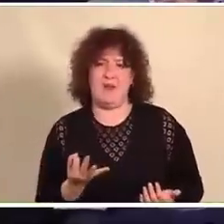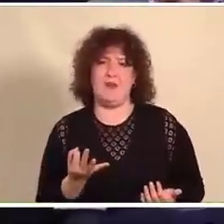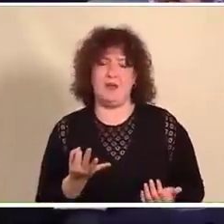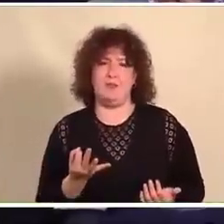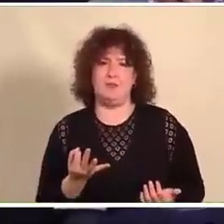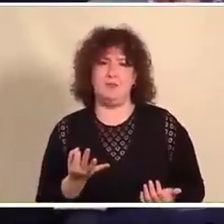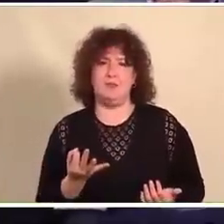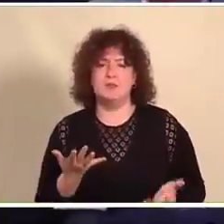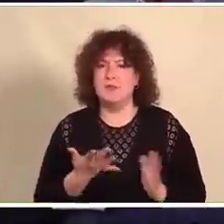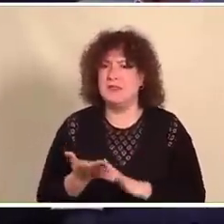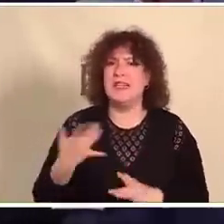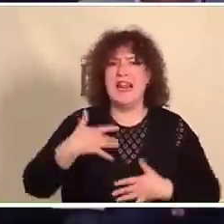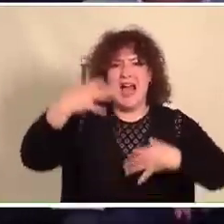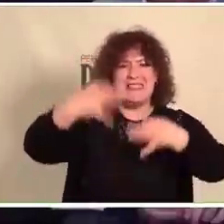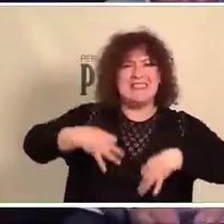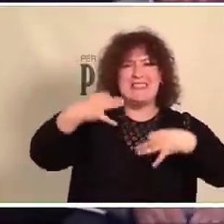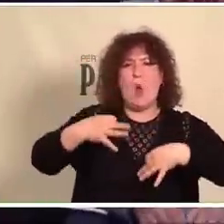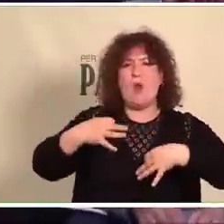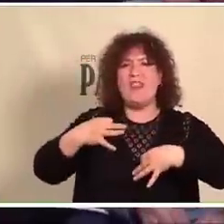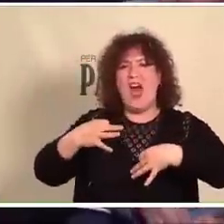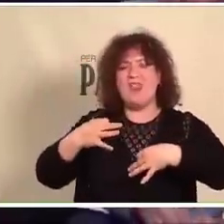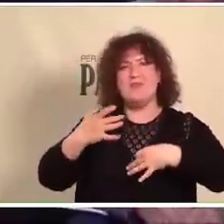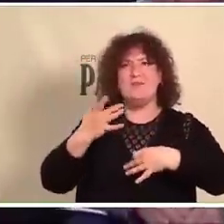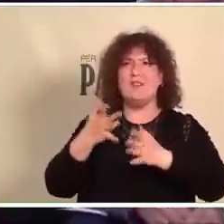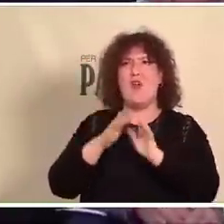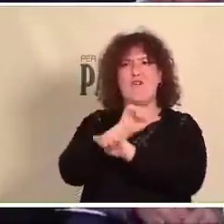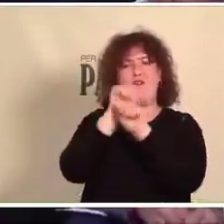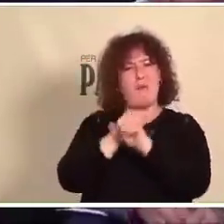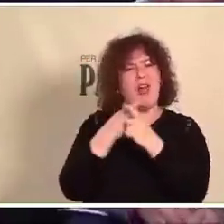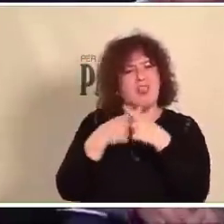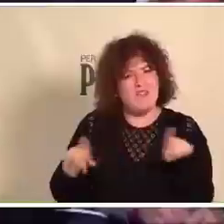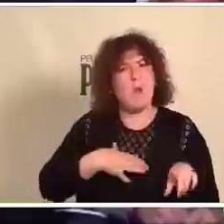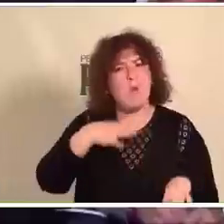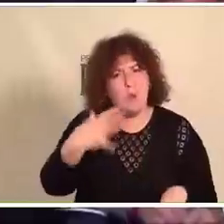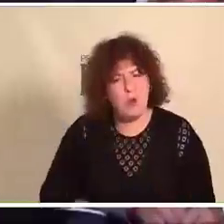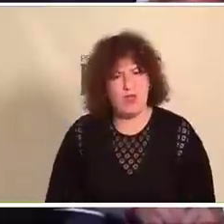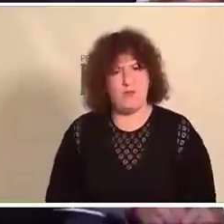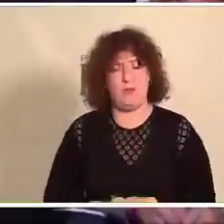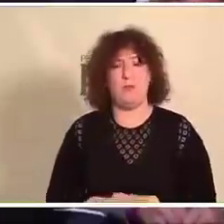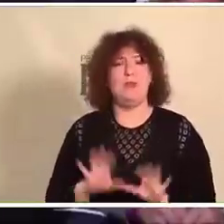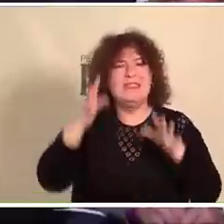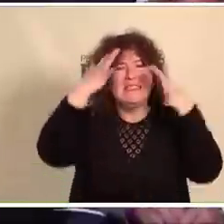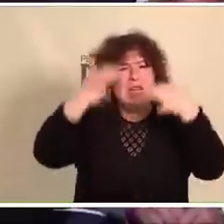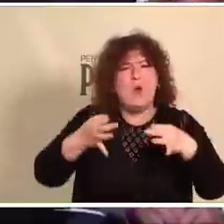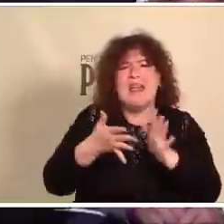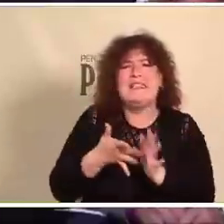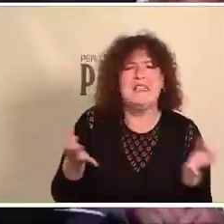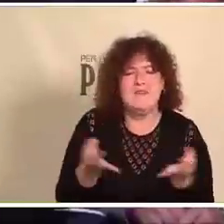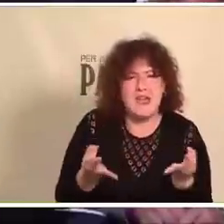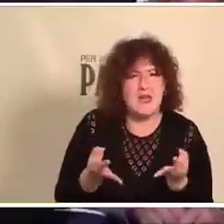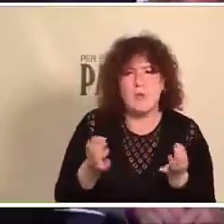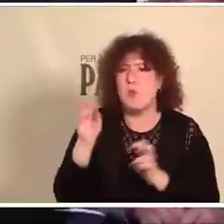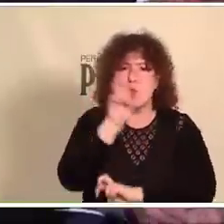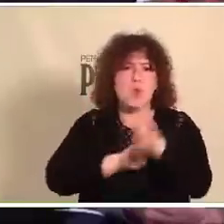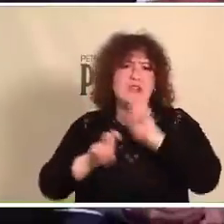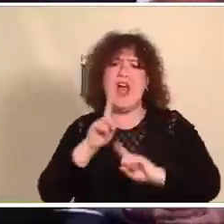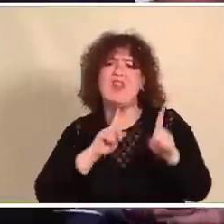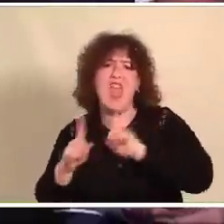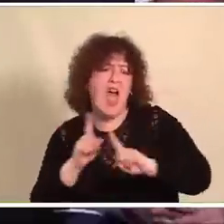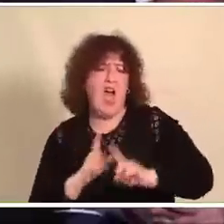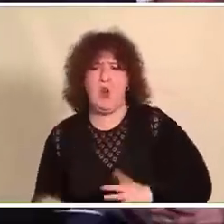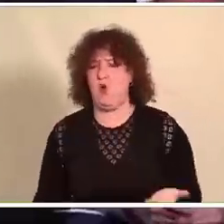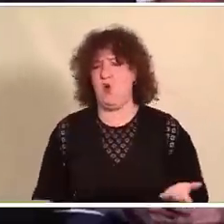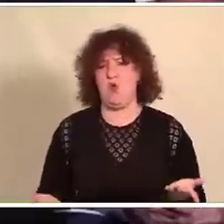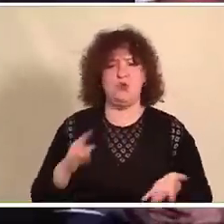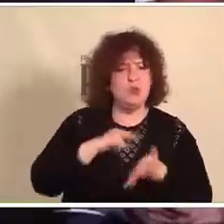manera de entender la seguridad de los pueblos seguridad es buscar activamente una solución dialogada a los conflictos